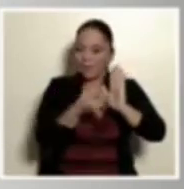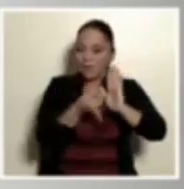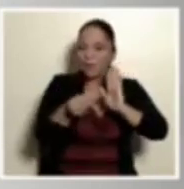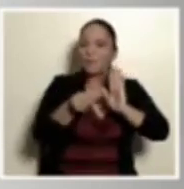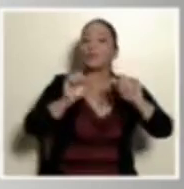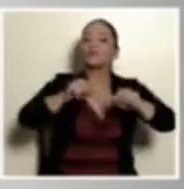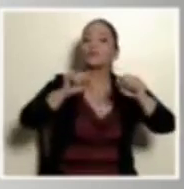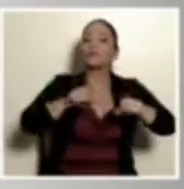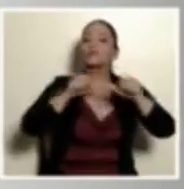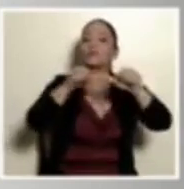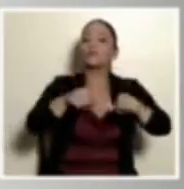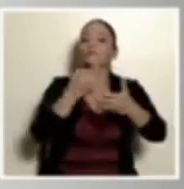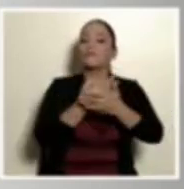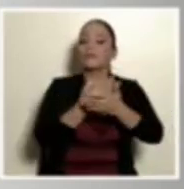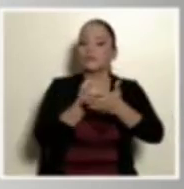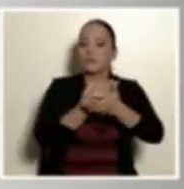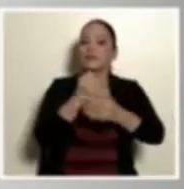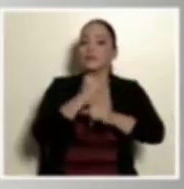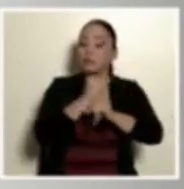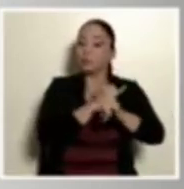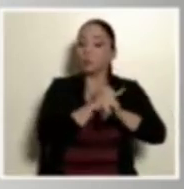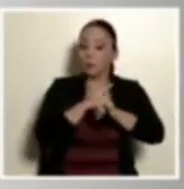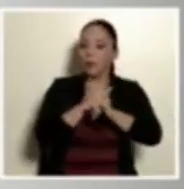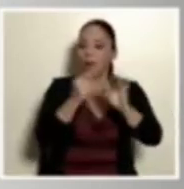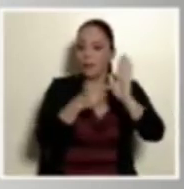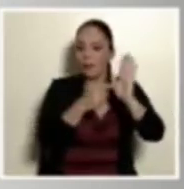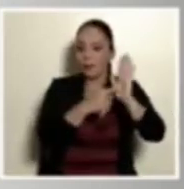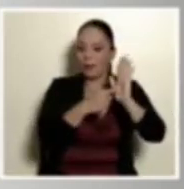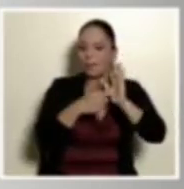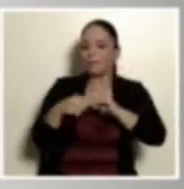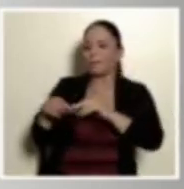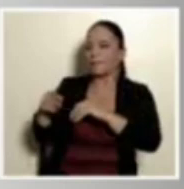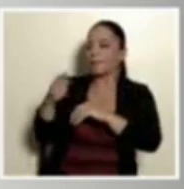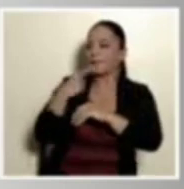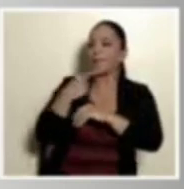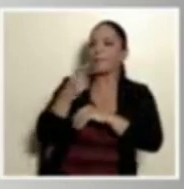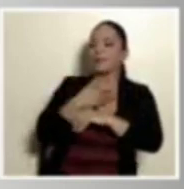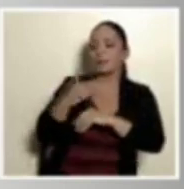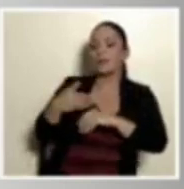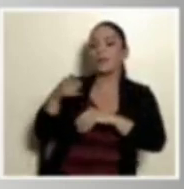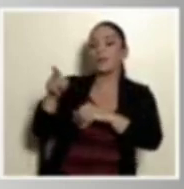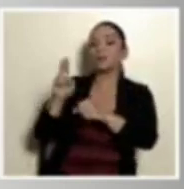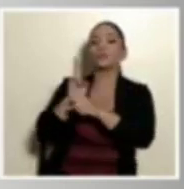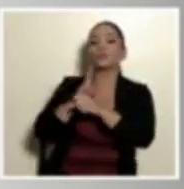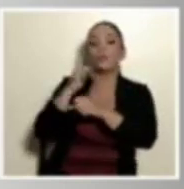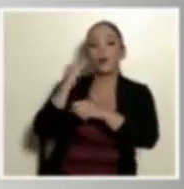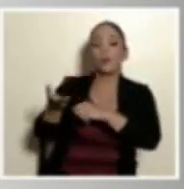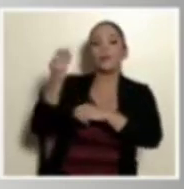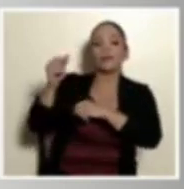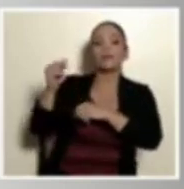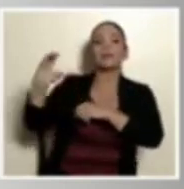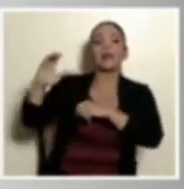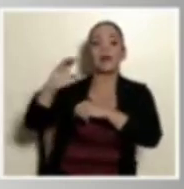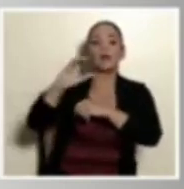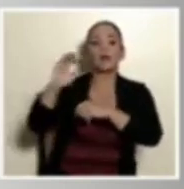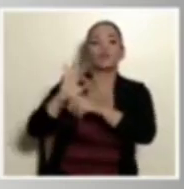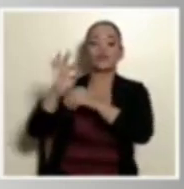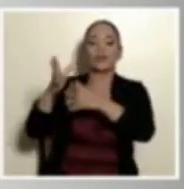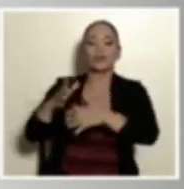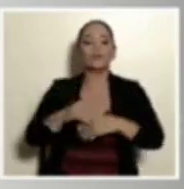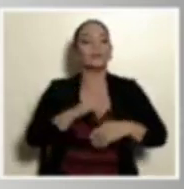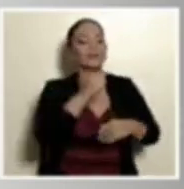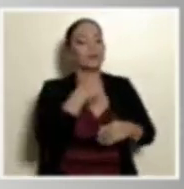de sostenibilidad financiera institucionales. ¿Y eso fue por aumentar el salario? Sí, señor, ya lo dije. Sí